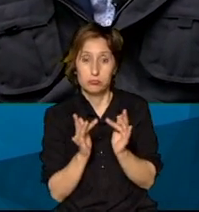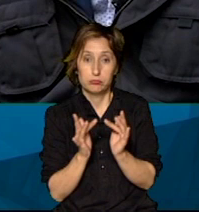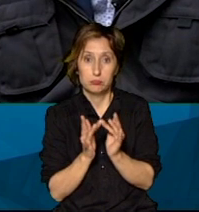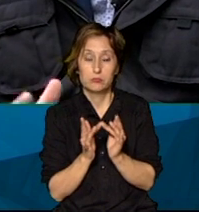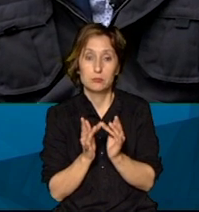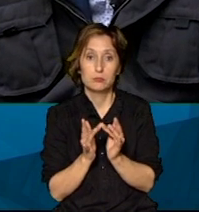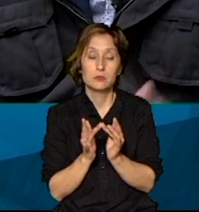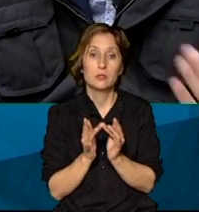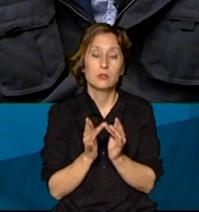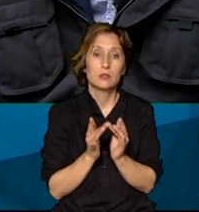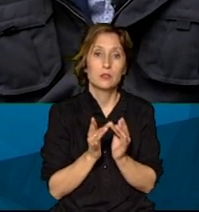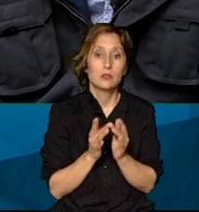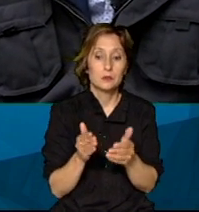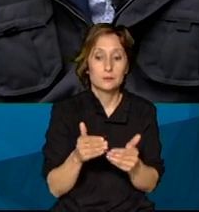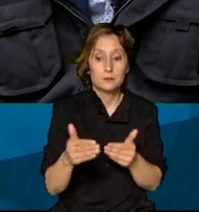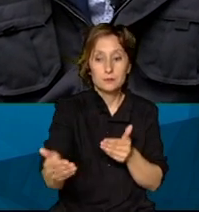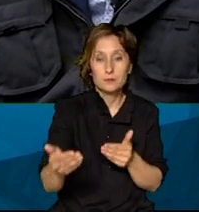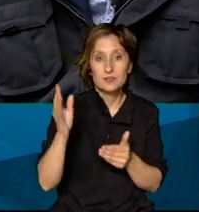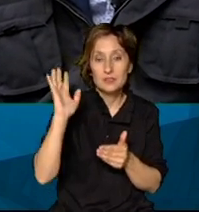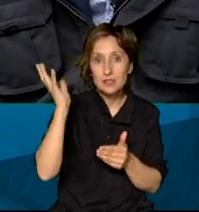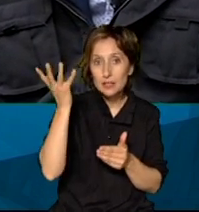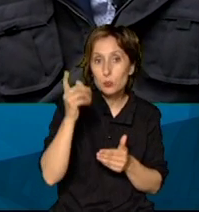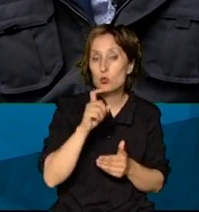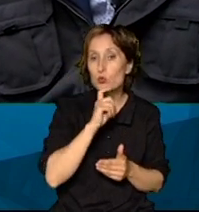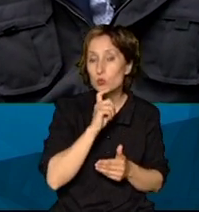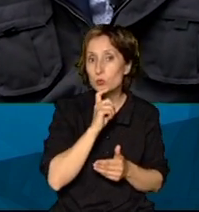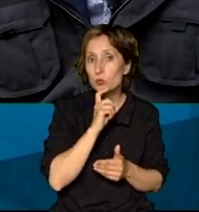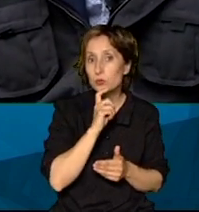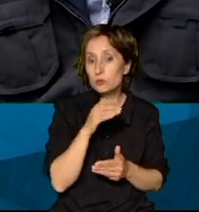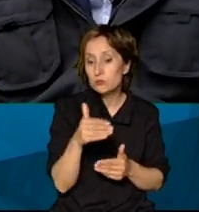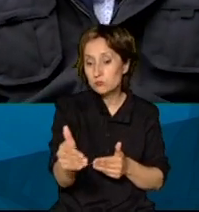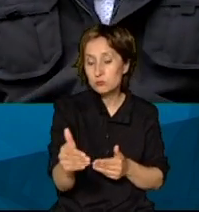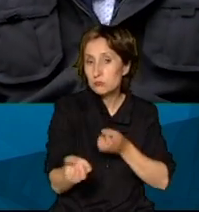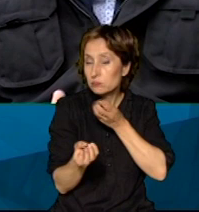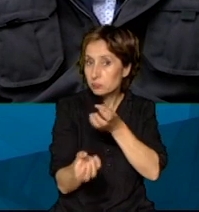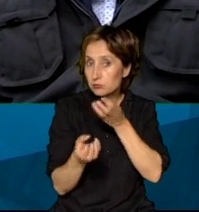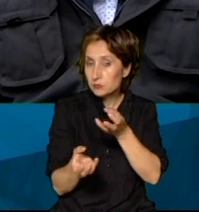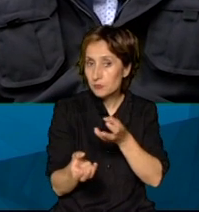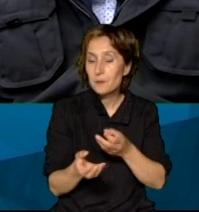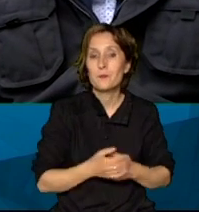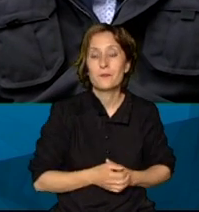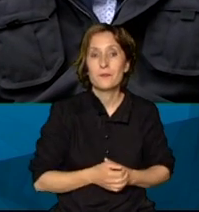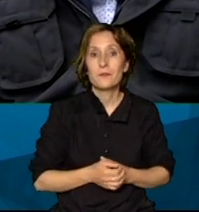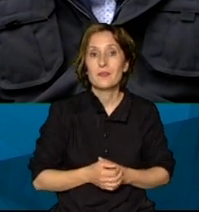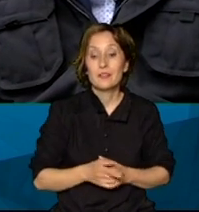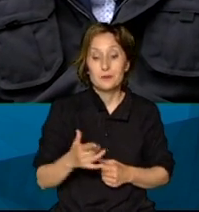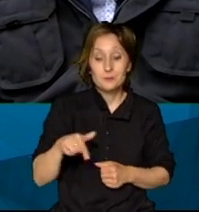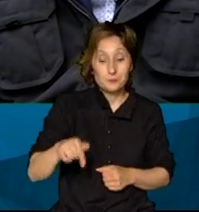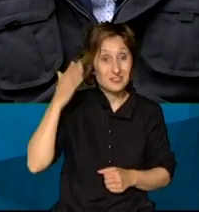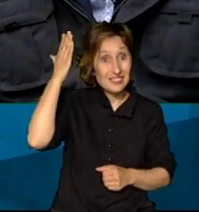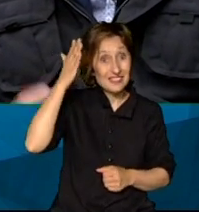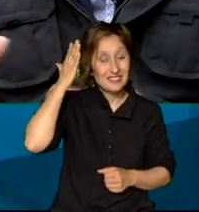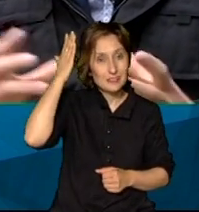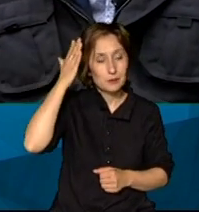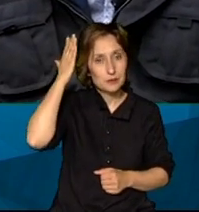sí que da pues, esas proyecciones climáticas para el clima del futuro. Y bueno, en concreto en